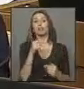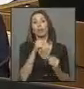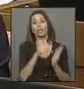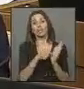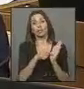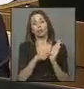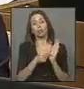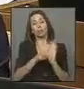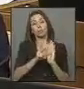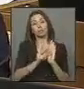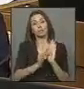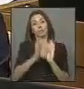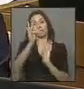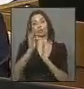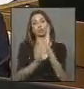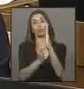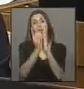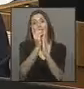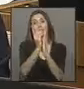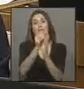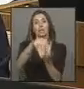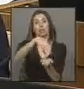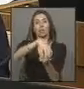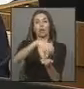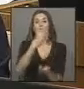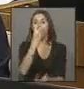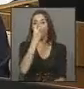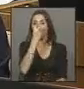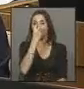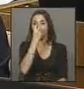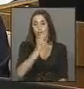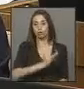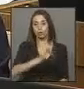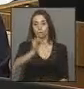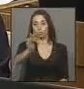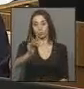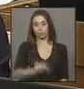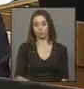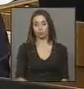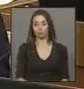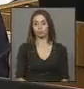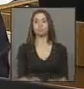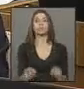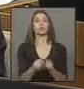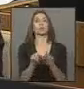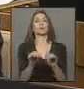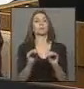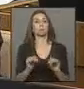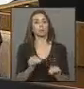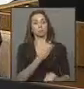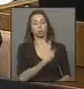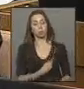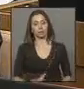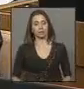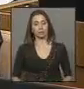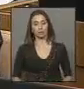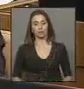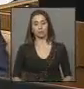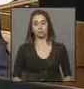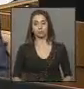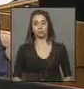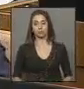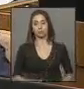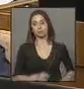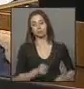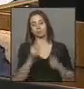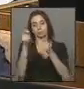permitir proyectar el desarrollo de la Comuna de Osorno para el futuro. Lo mismo, Presidente, en lo que dice relación, y